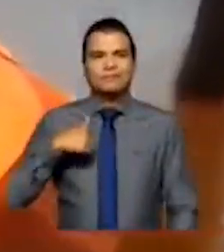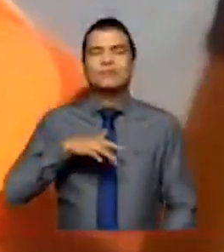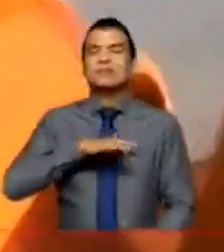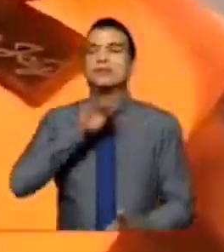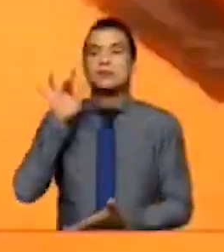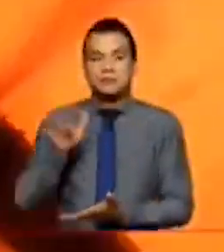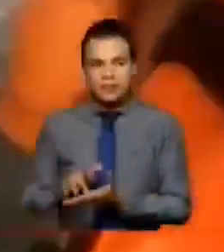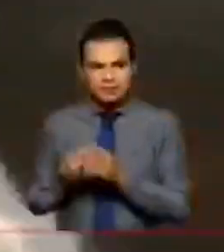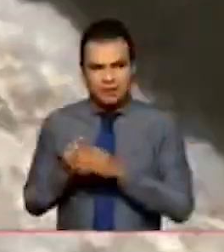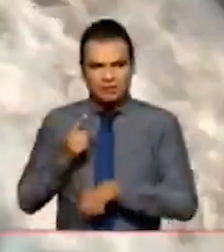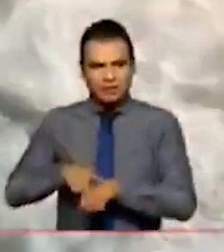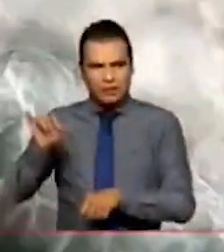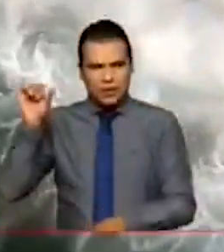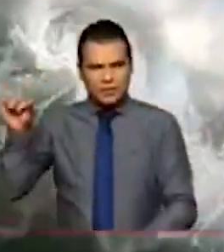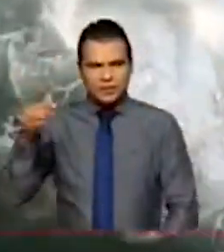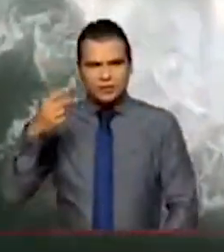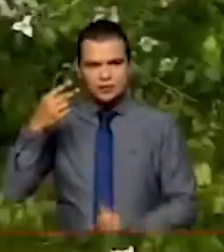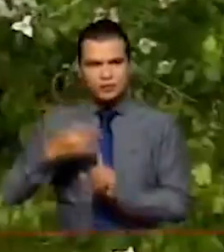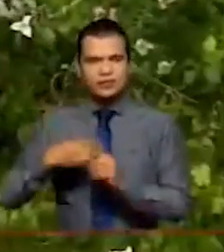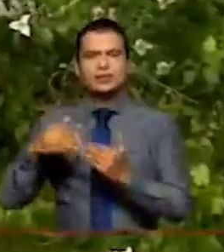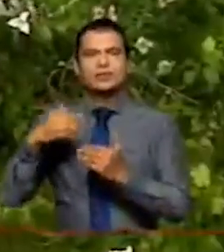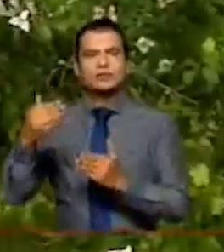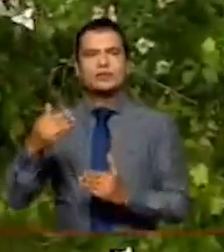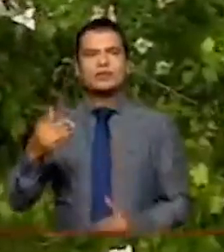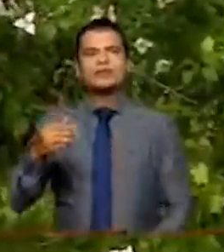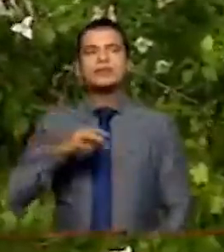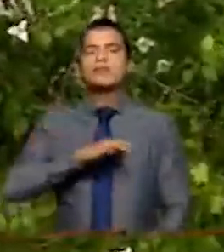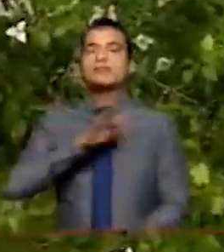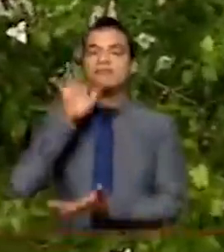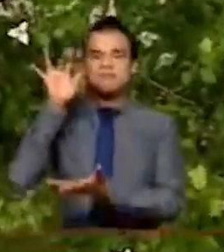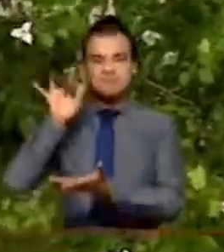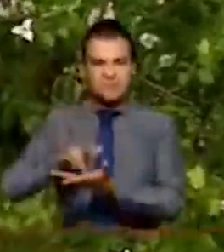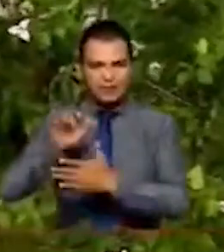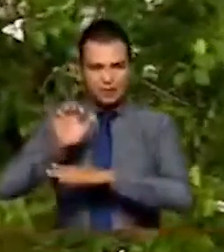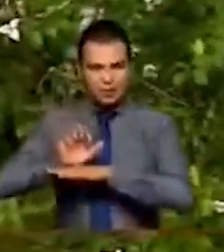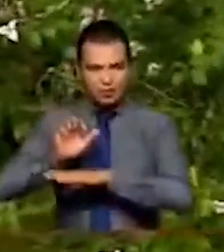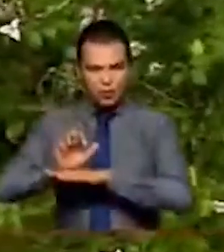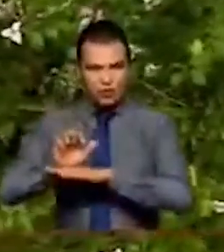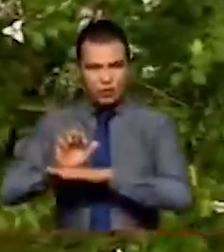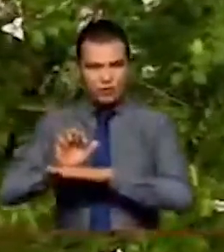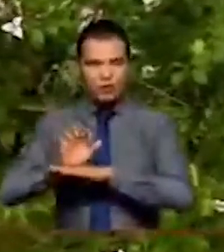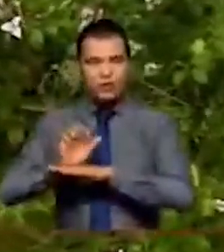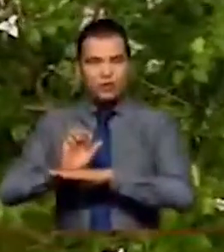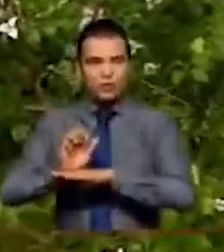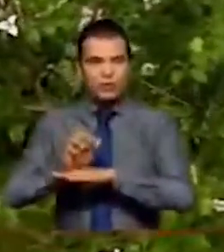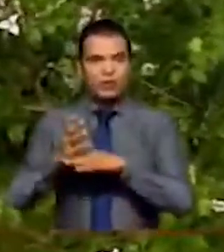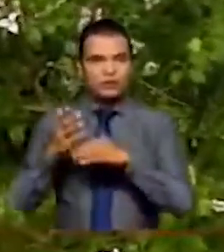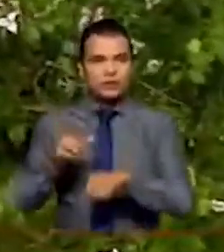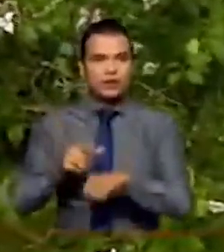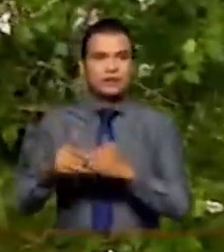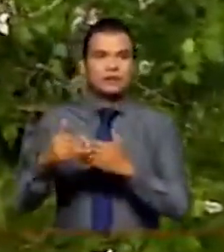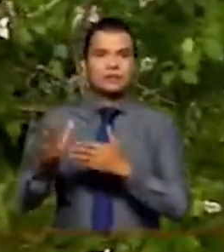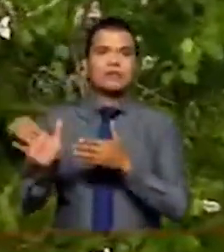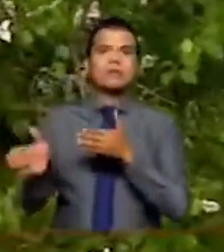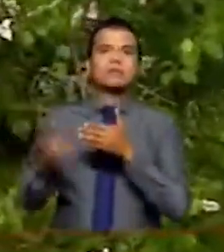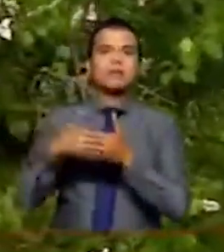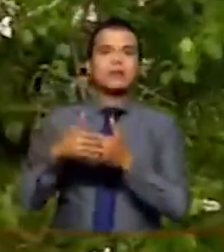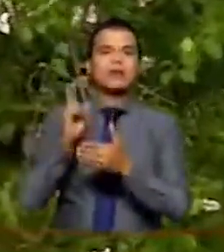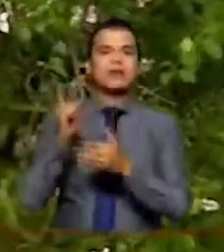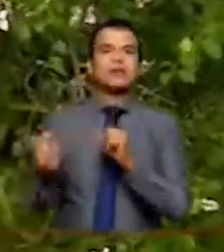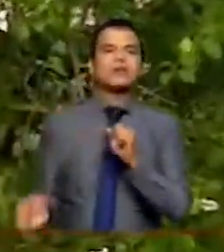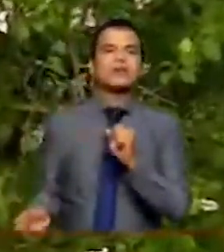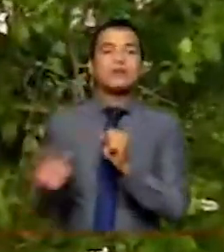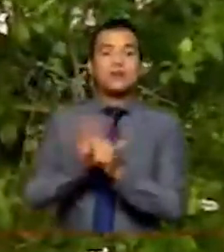en Pasto y llegué el 2 de marzo a Ecuador. Y a los 15 días cerraron frontera y